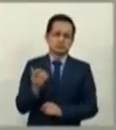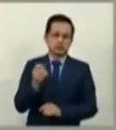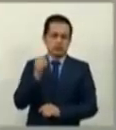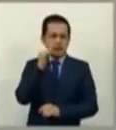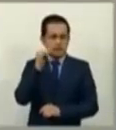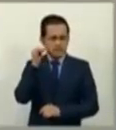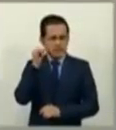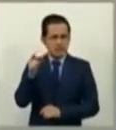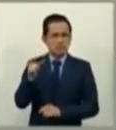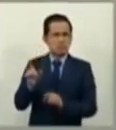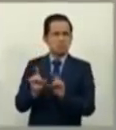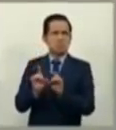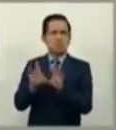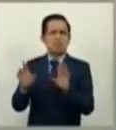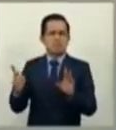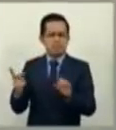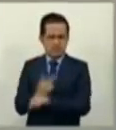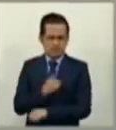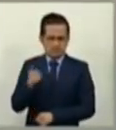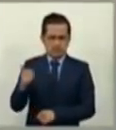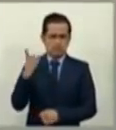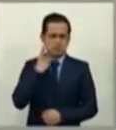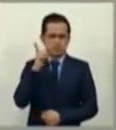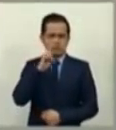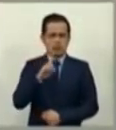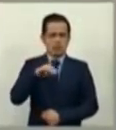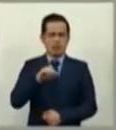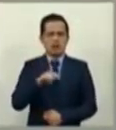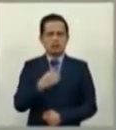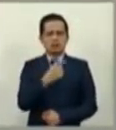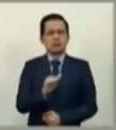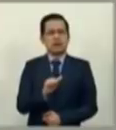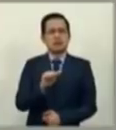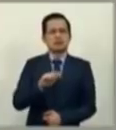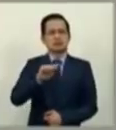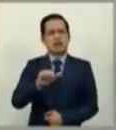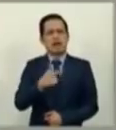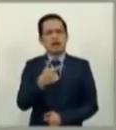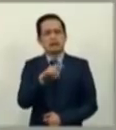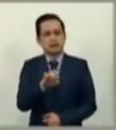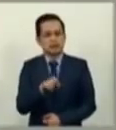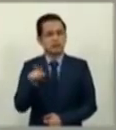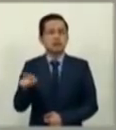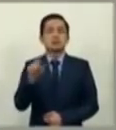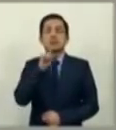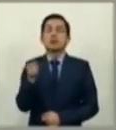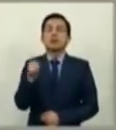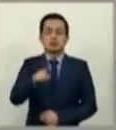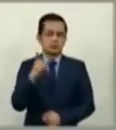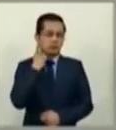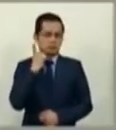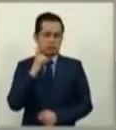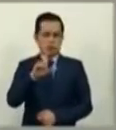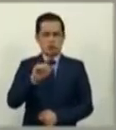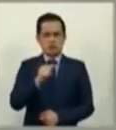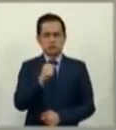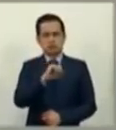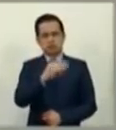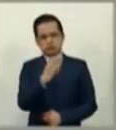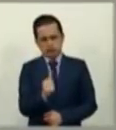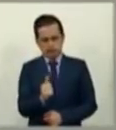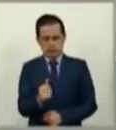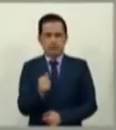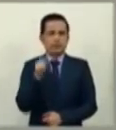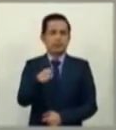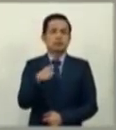ocurrió ayer con la diputada Marta Tagle y el diputado Lisha, que deba ser investigado,